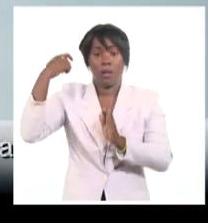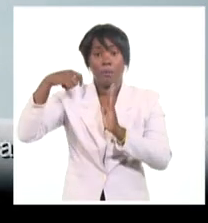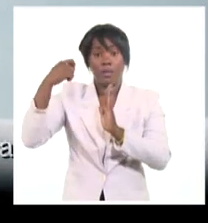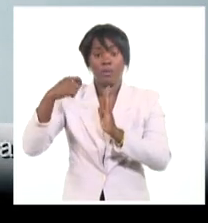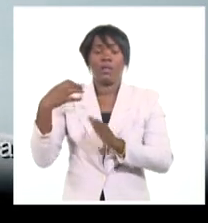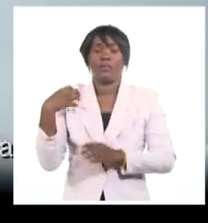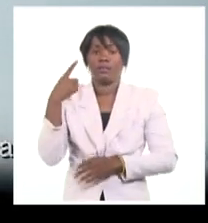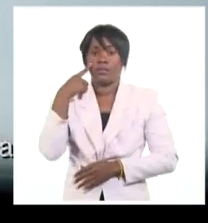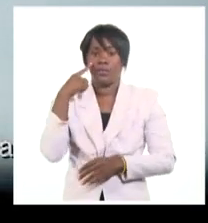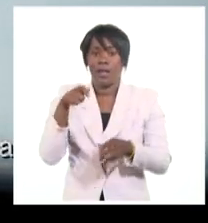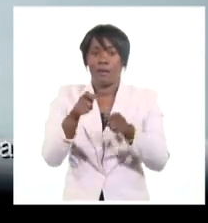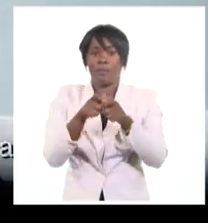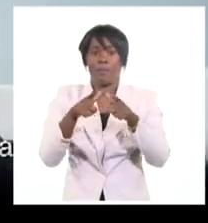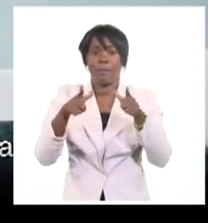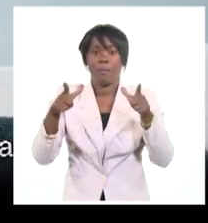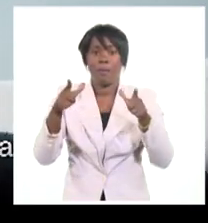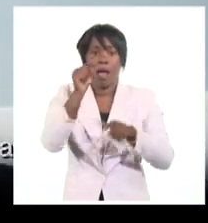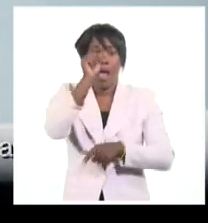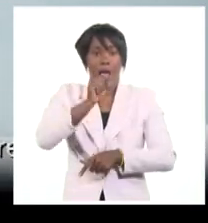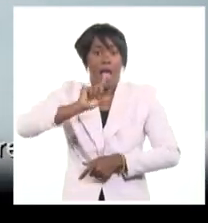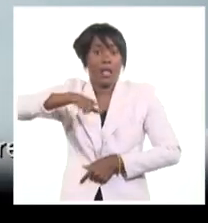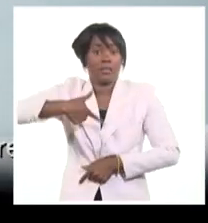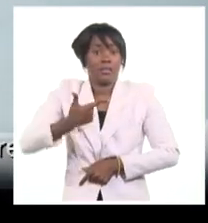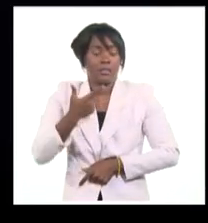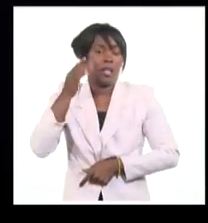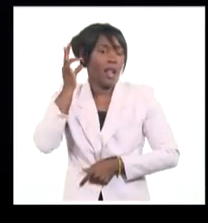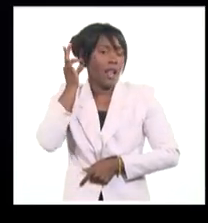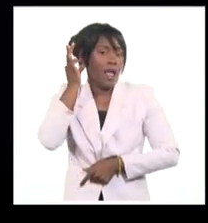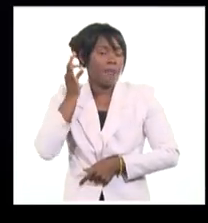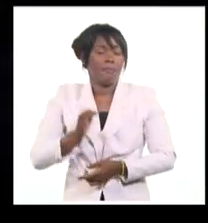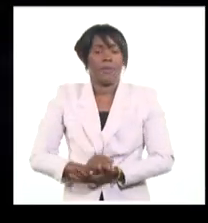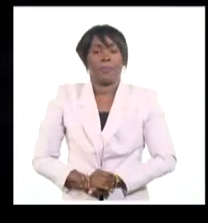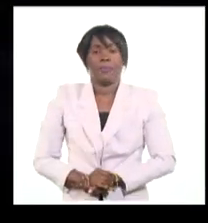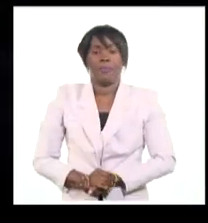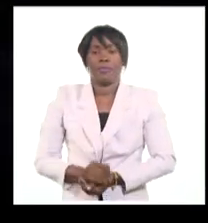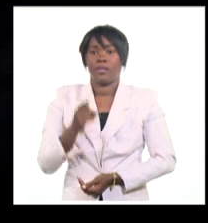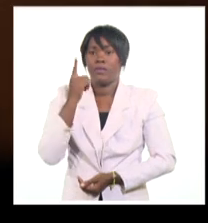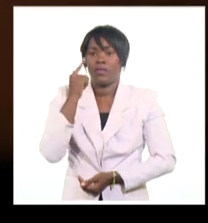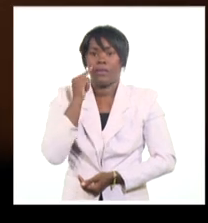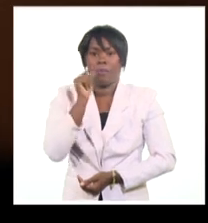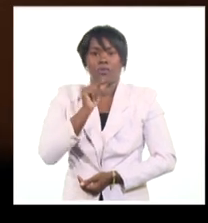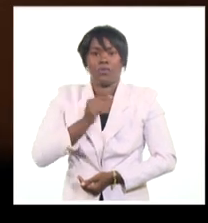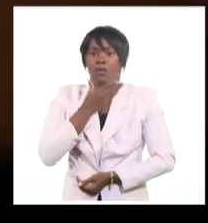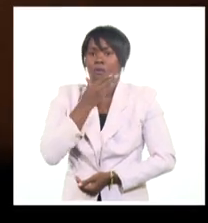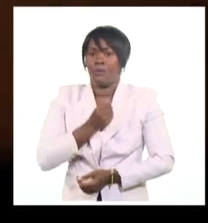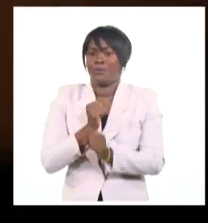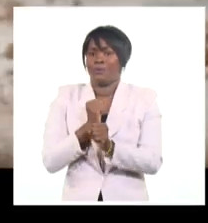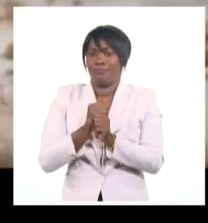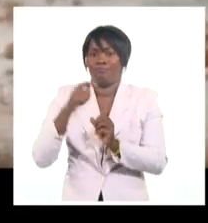a mujeres también sobresalen la edición 43 la presencia de jóvenes